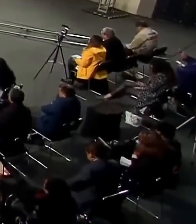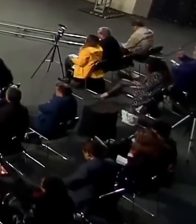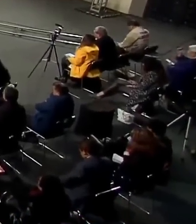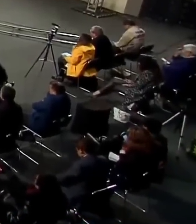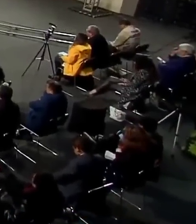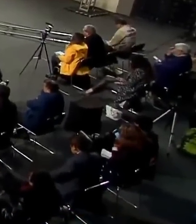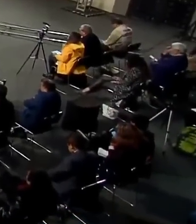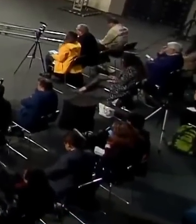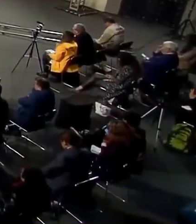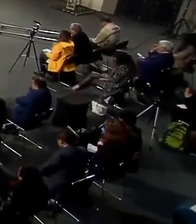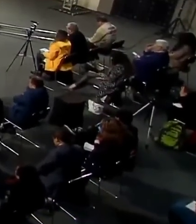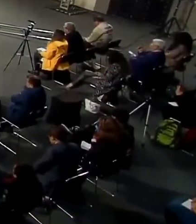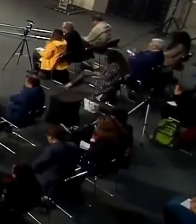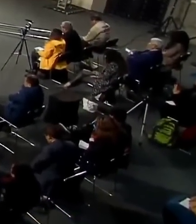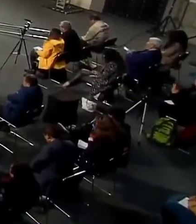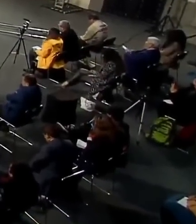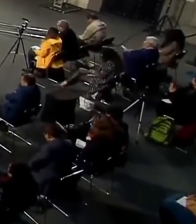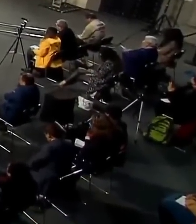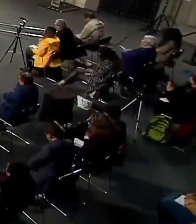conservador